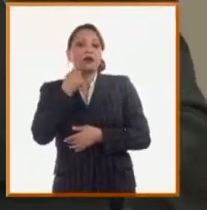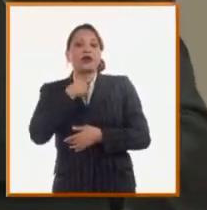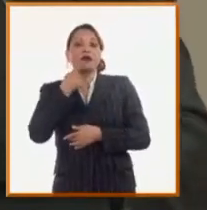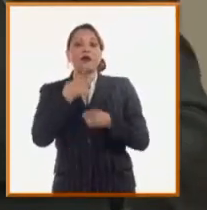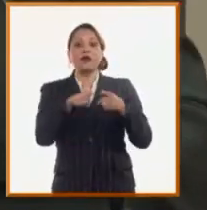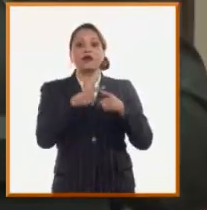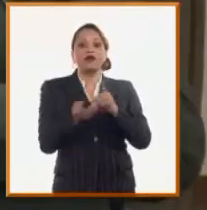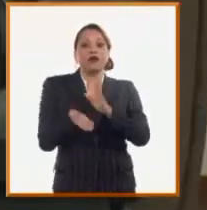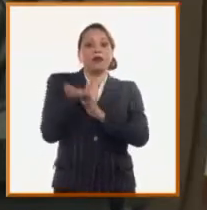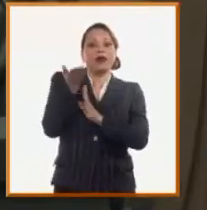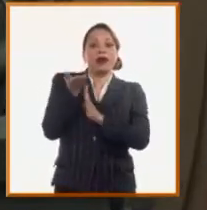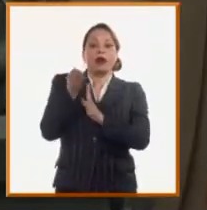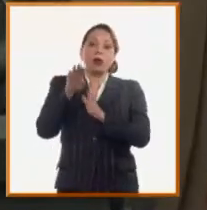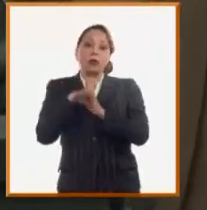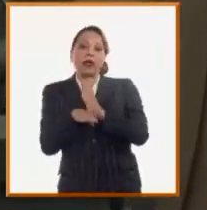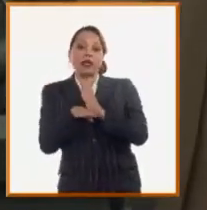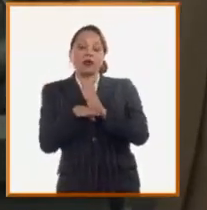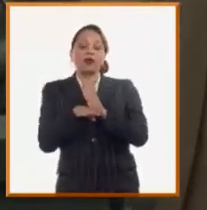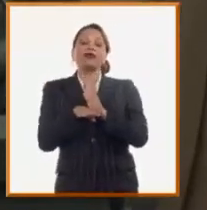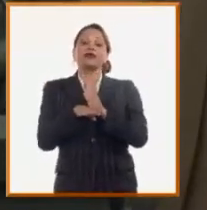cuesta un poquito más o un poquito menos.